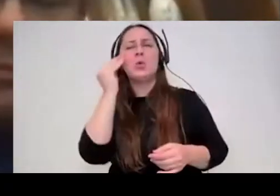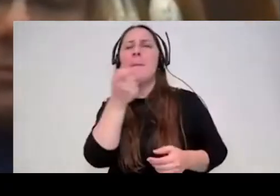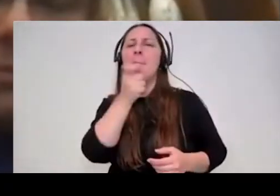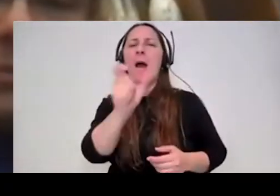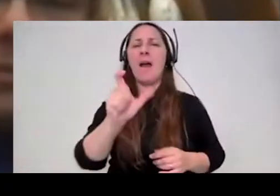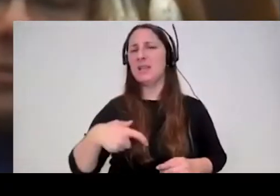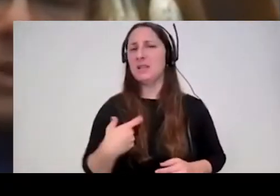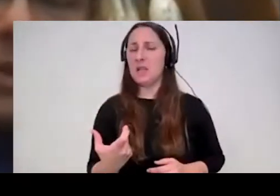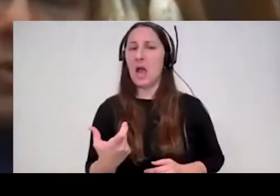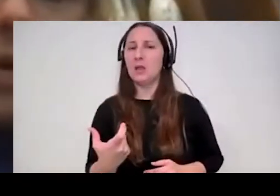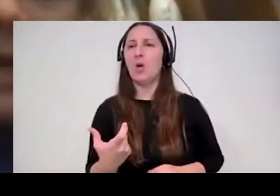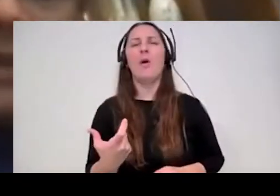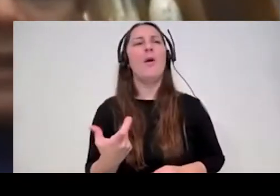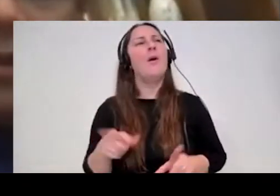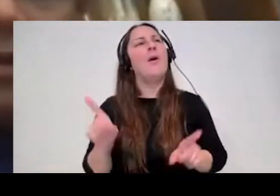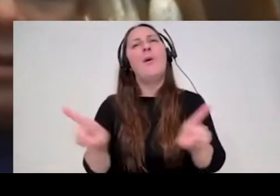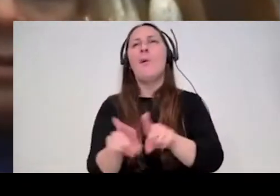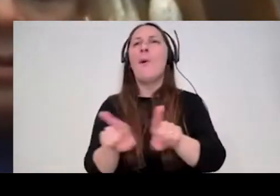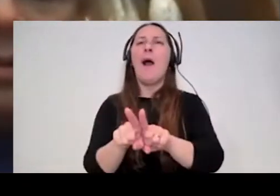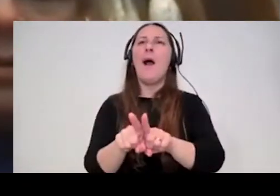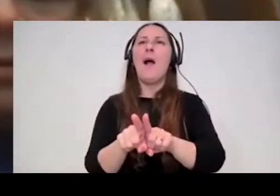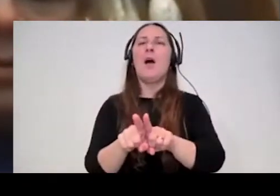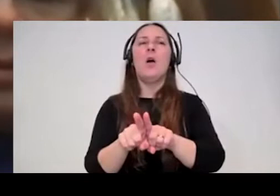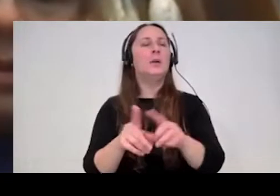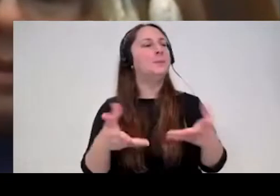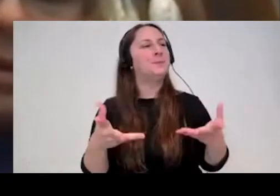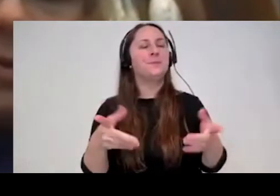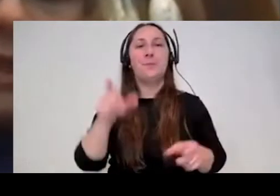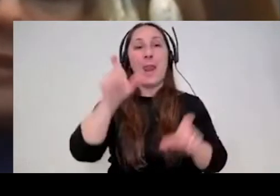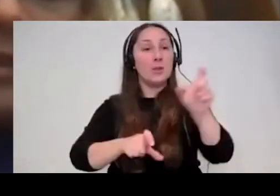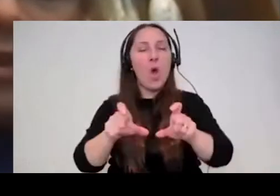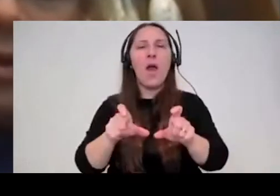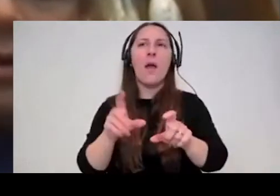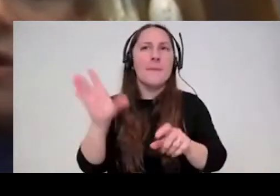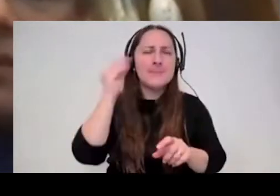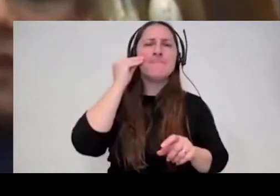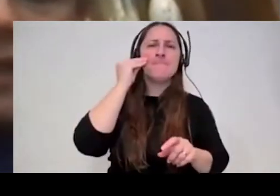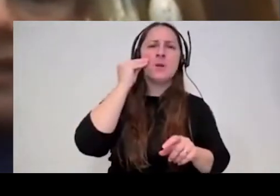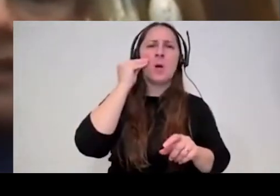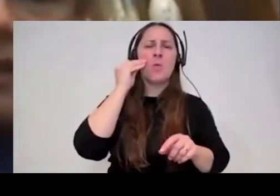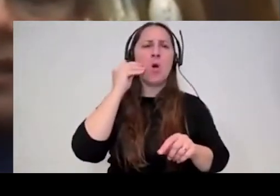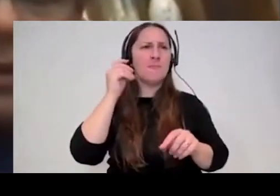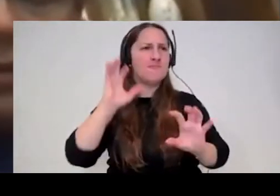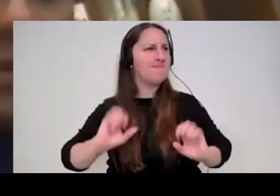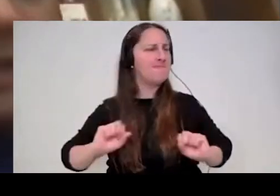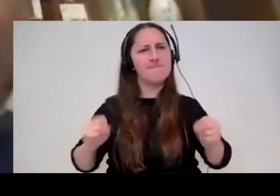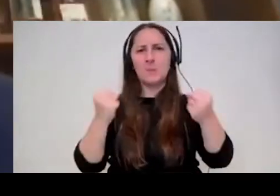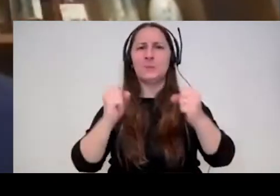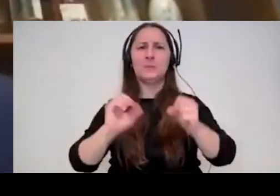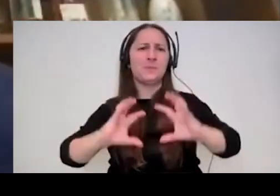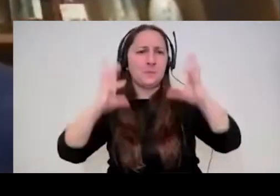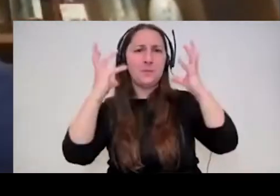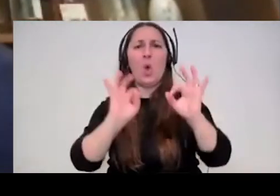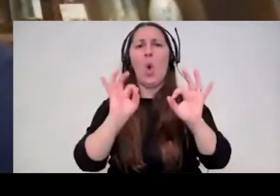a pegar saltos contra el techo o a empezar a decir estupideces,